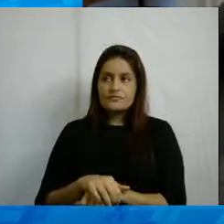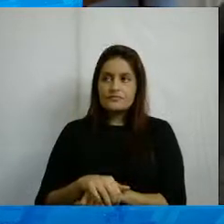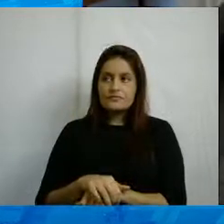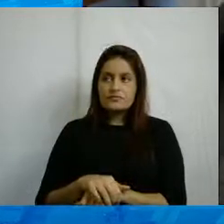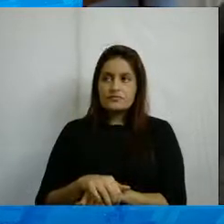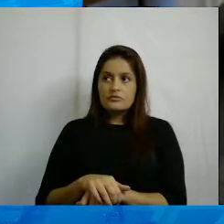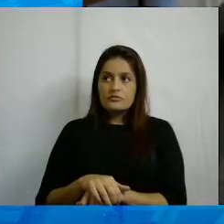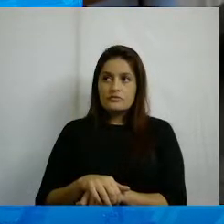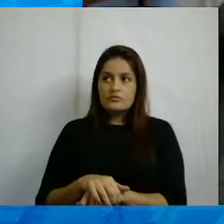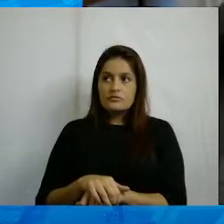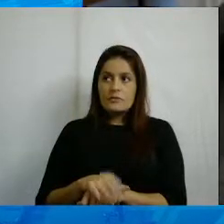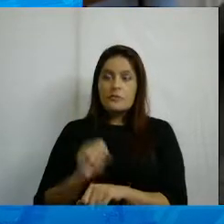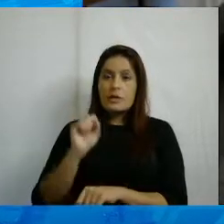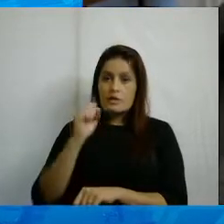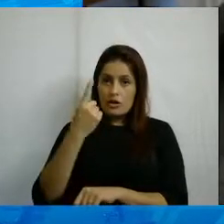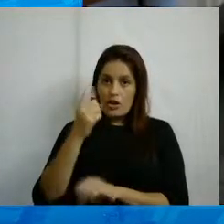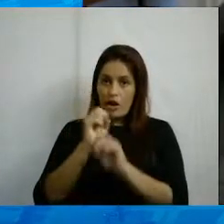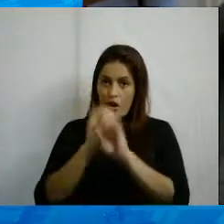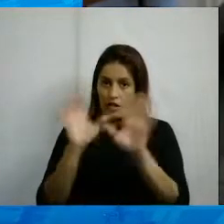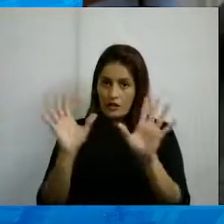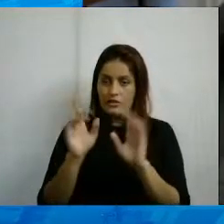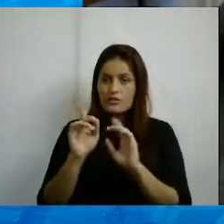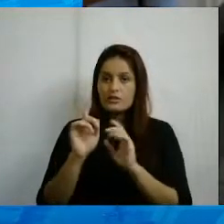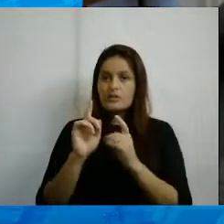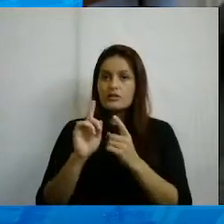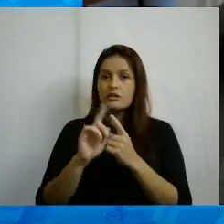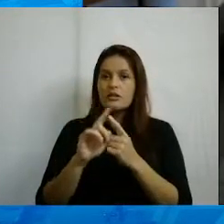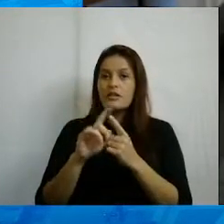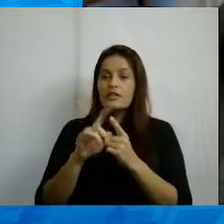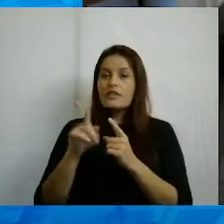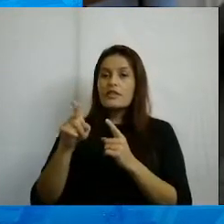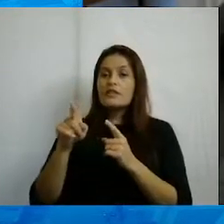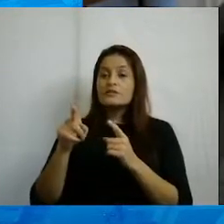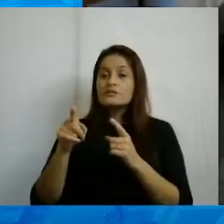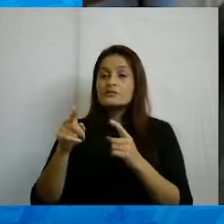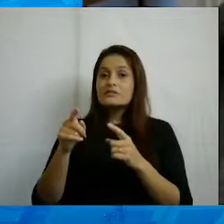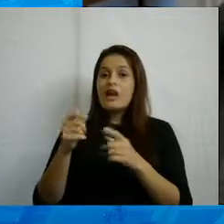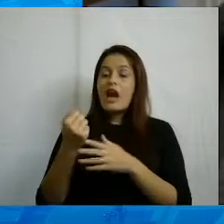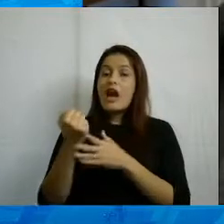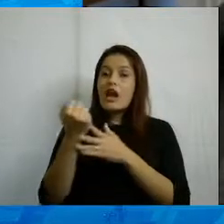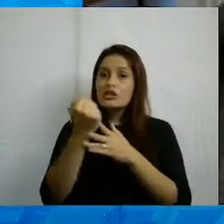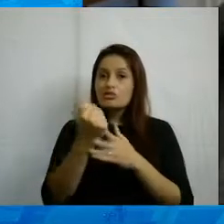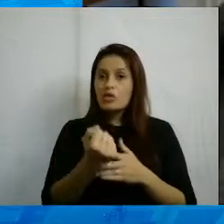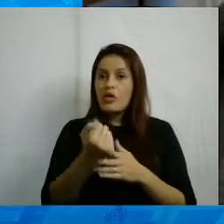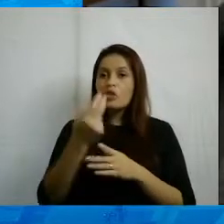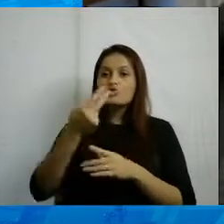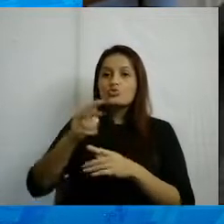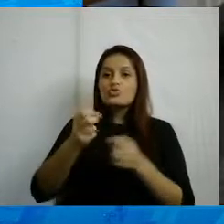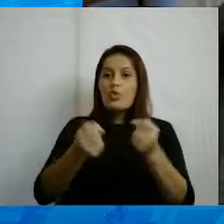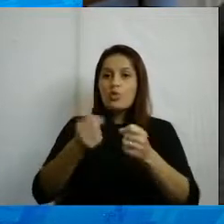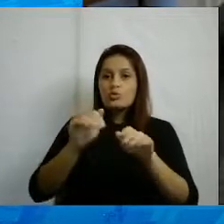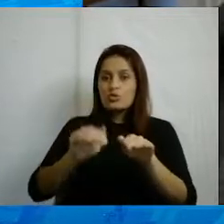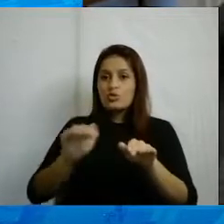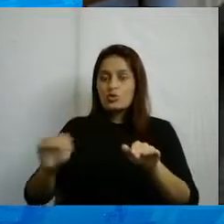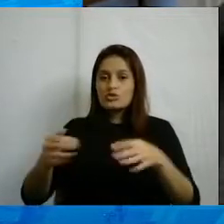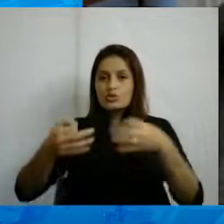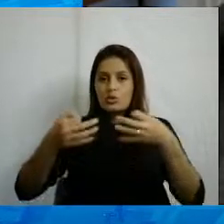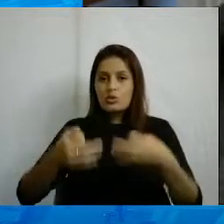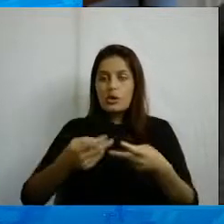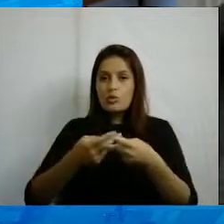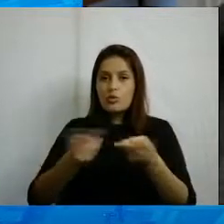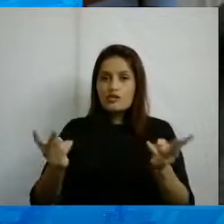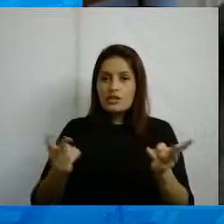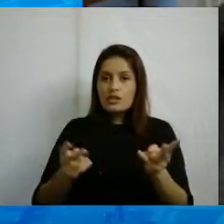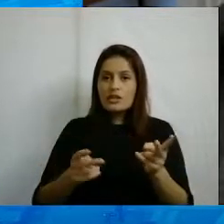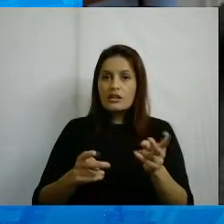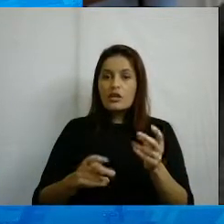Igual es bueno aclarar también que estos vehículos vienen a reforzar la flota de seguridad pública. Entonces, necesariamente, si estos vehículos van a ser